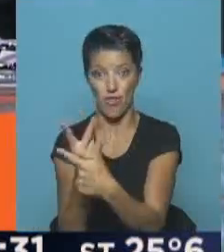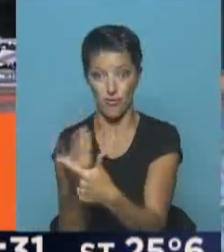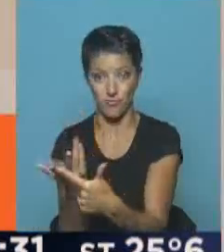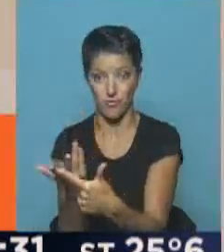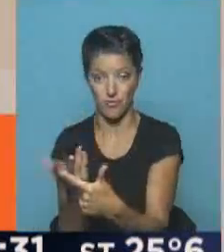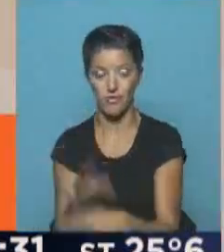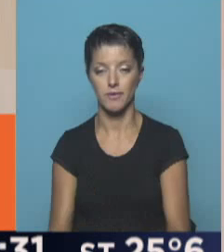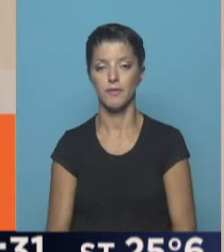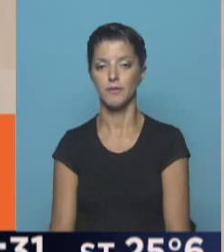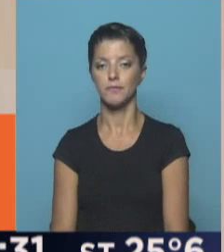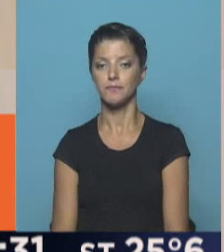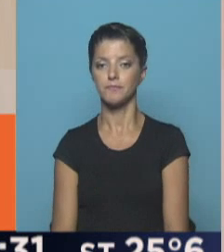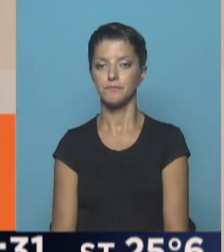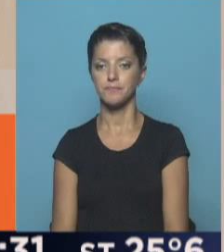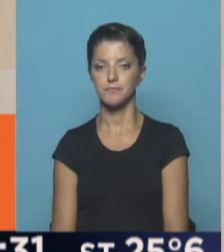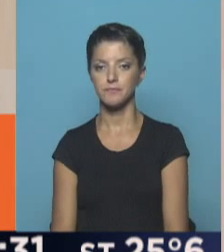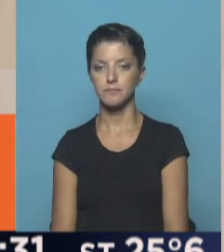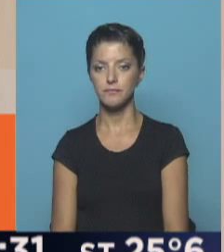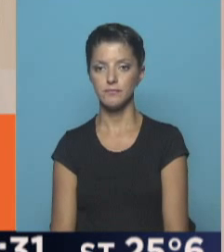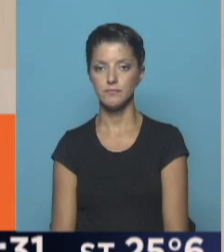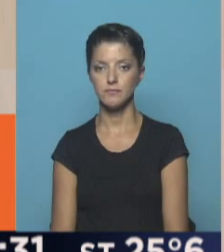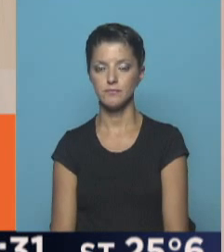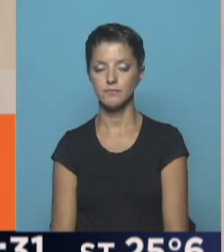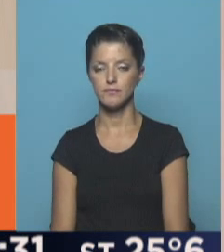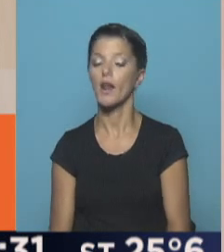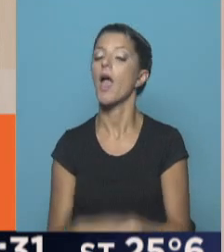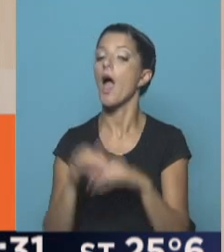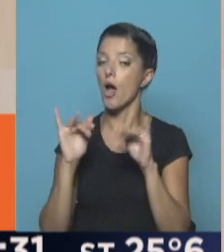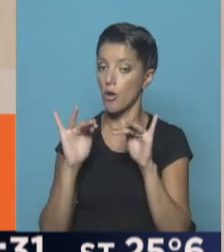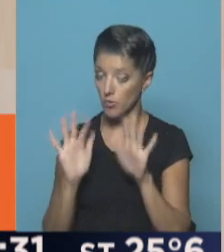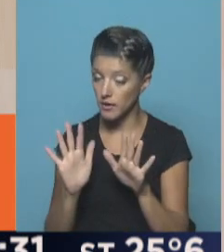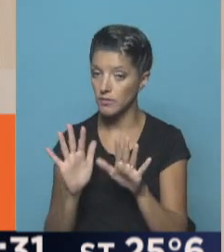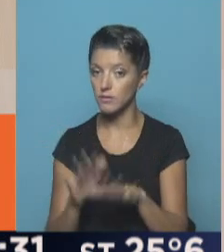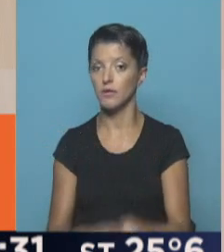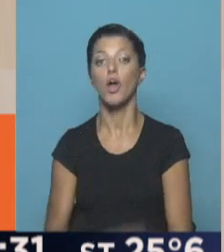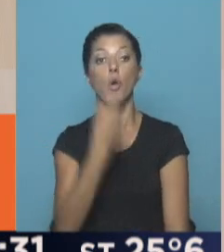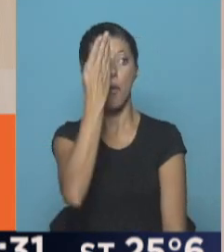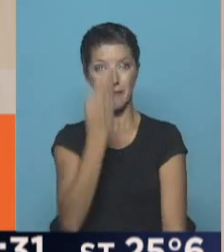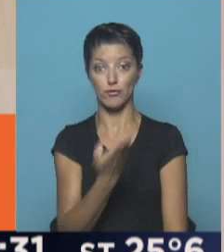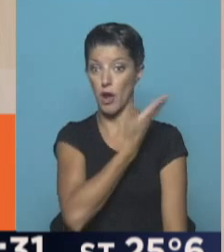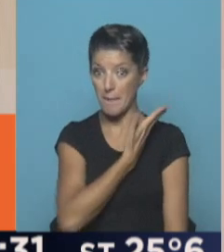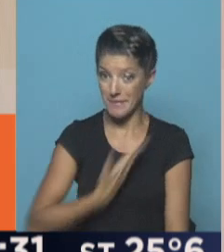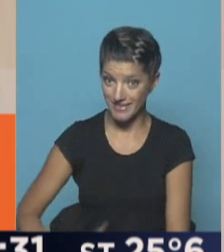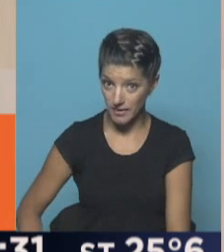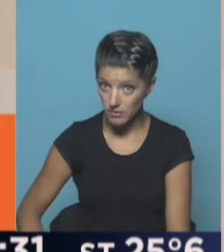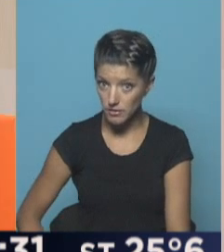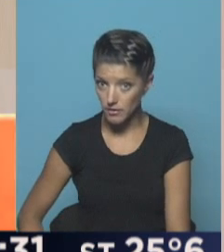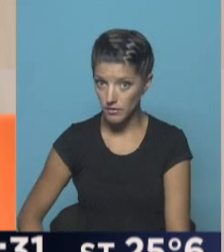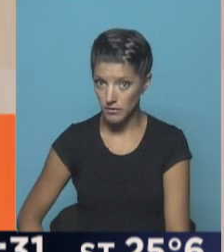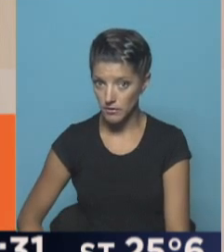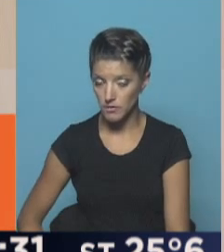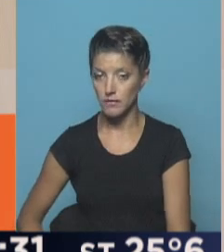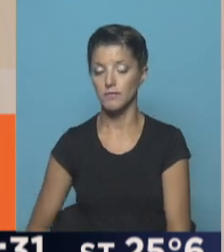como actor presidente, es un líder que rescata o se basa fundamentalmente en